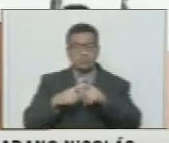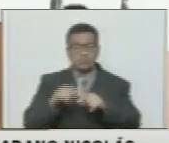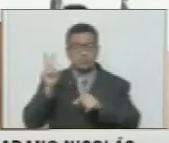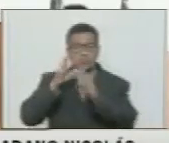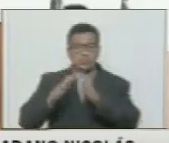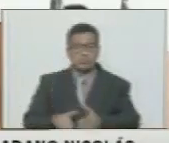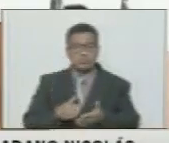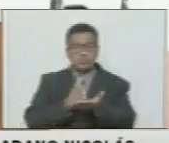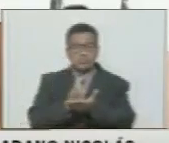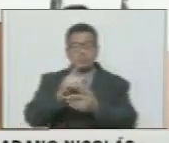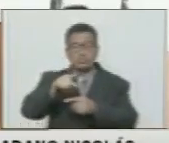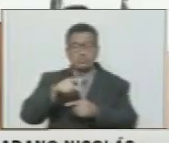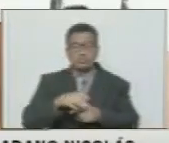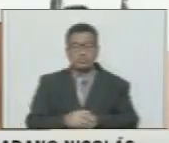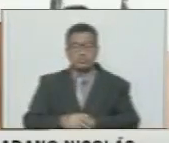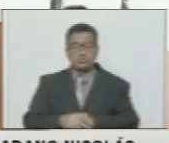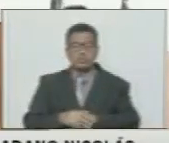venezolanos